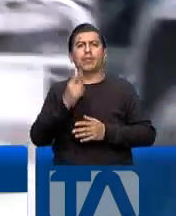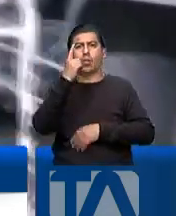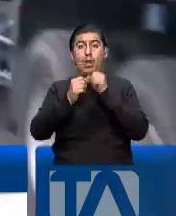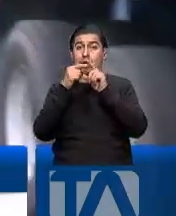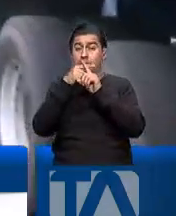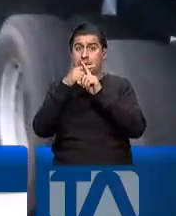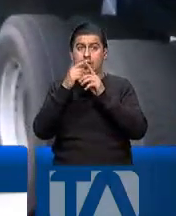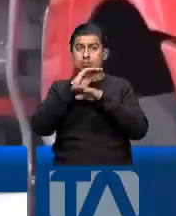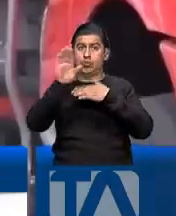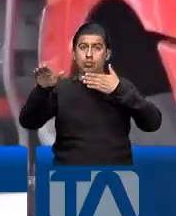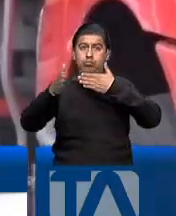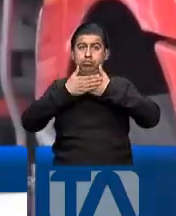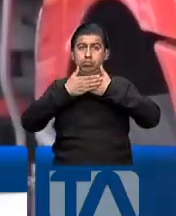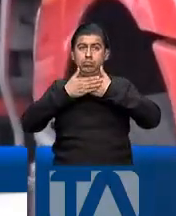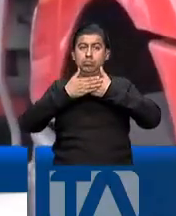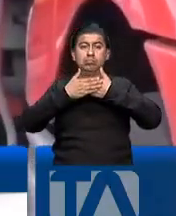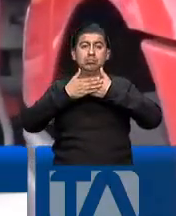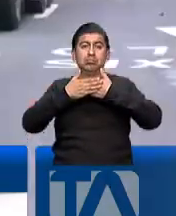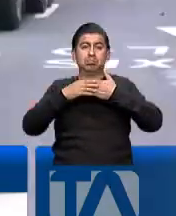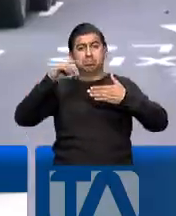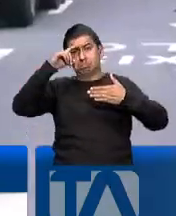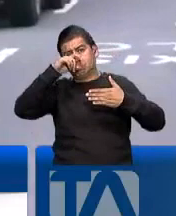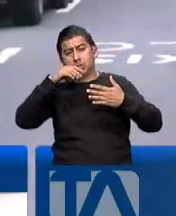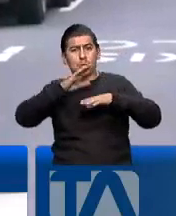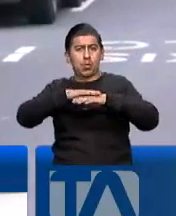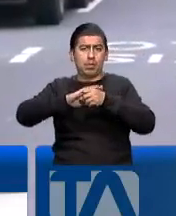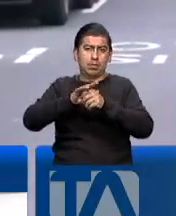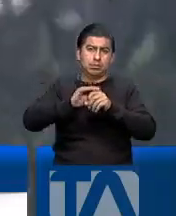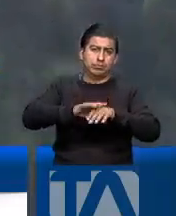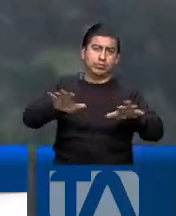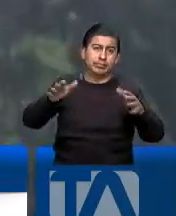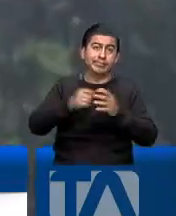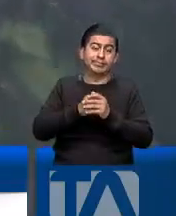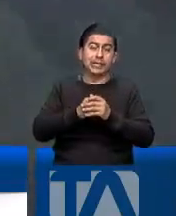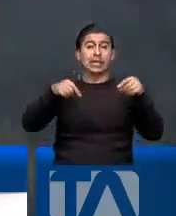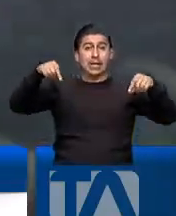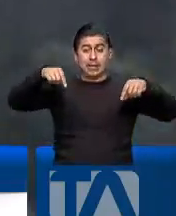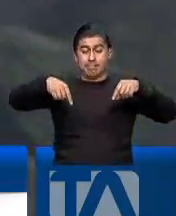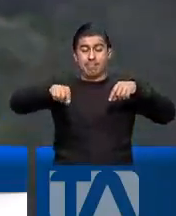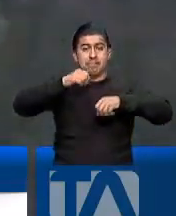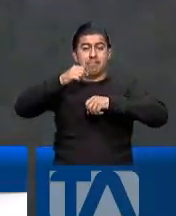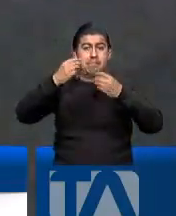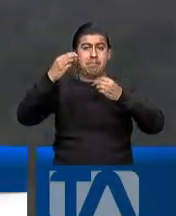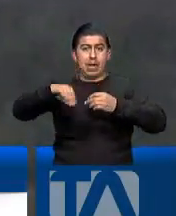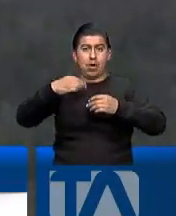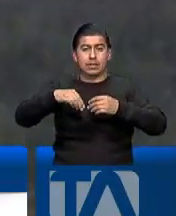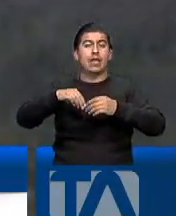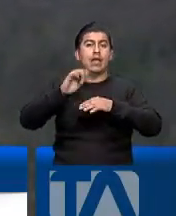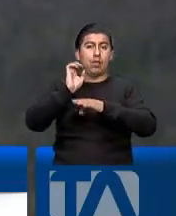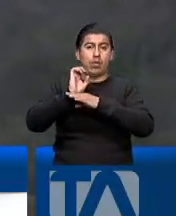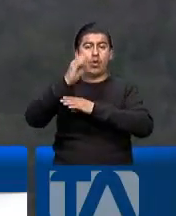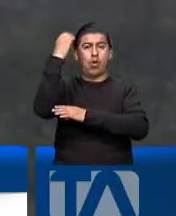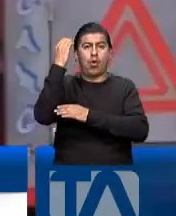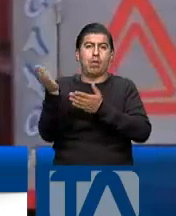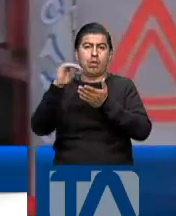medio después de que la frontera norte del país cerró como medida de prevención para combatir la pandemia, este miércoles Ecuador y Colombia se preparan para